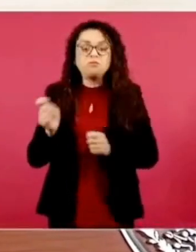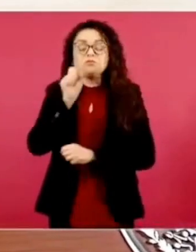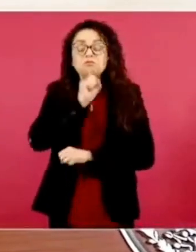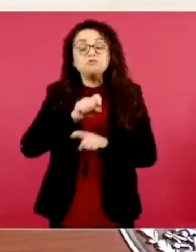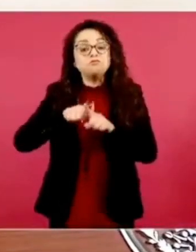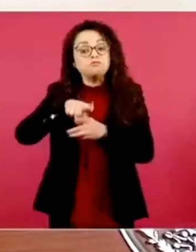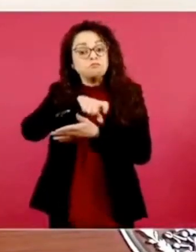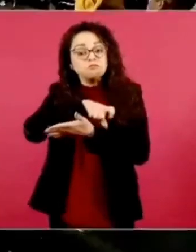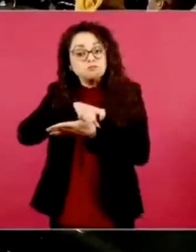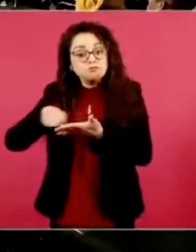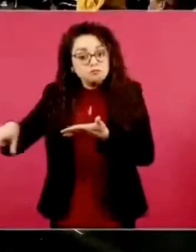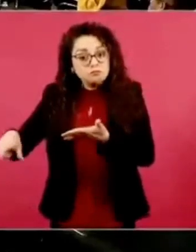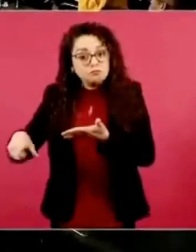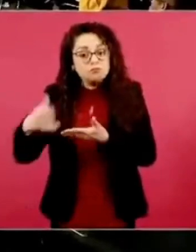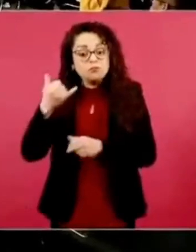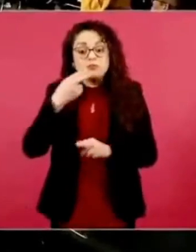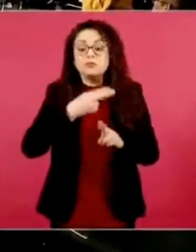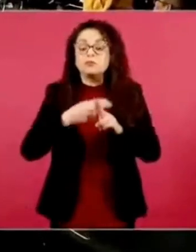de